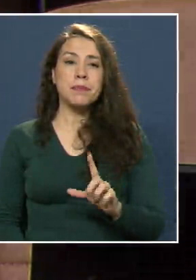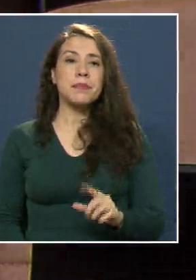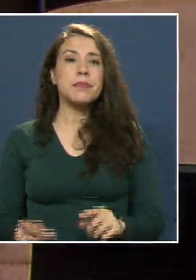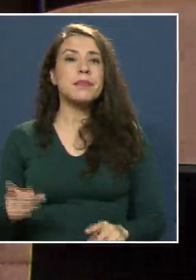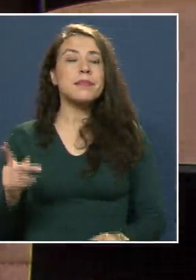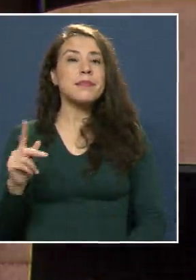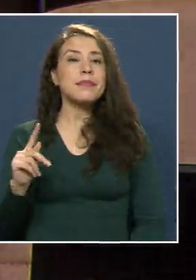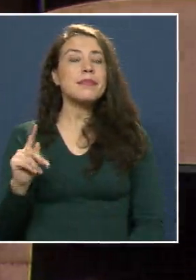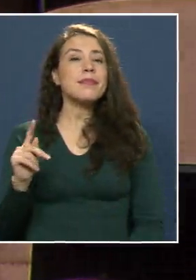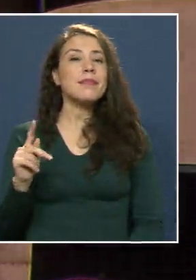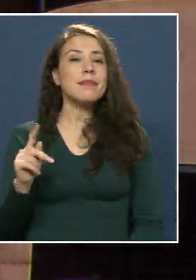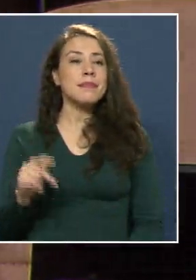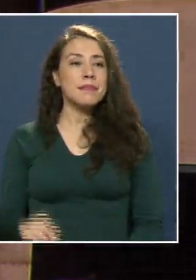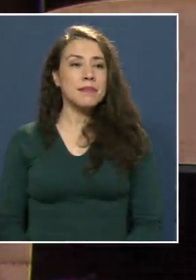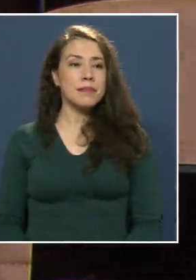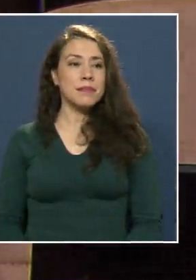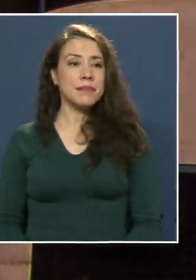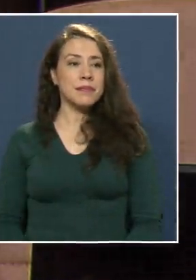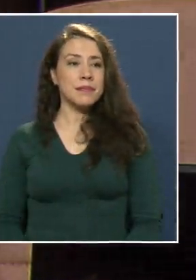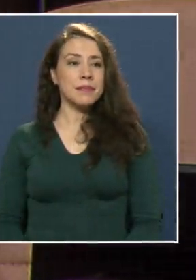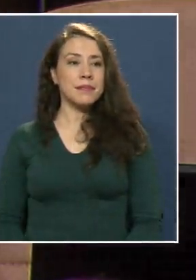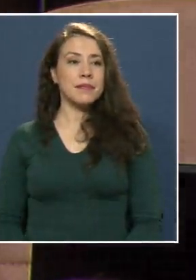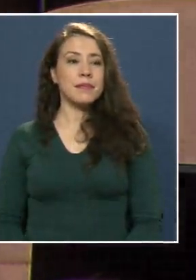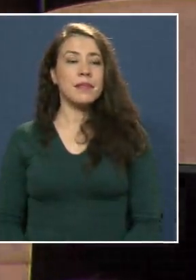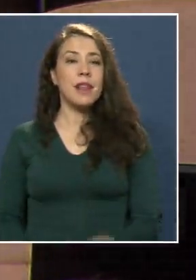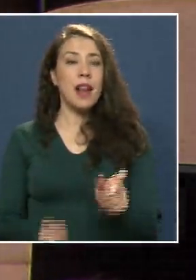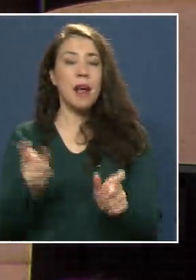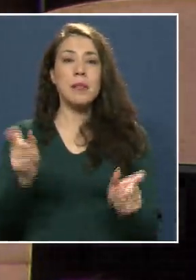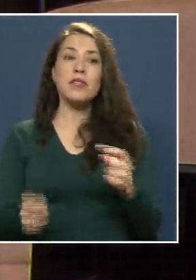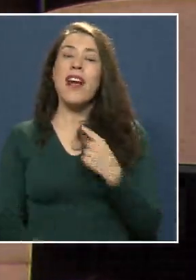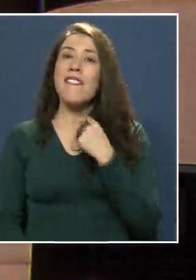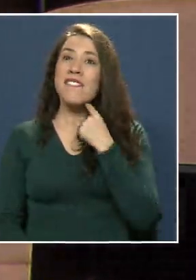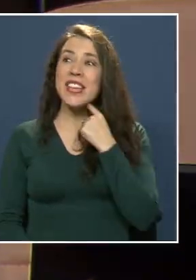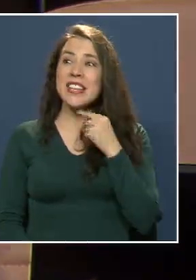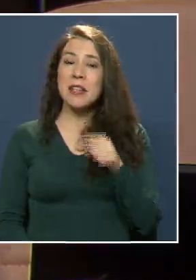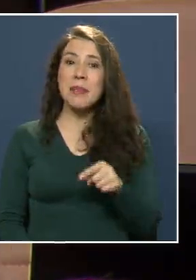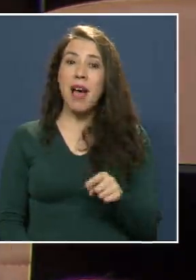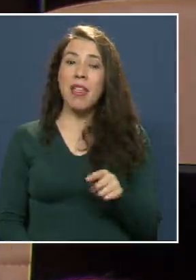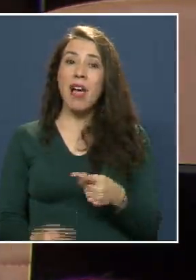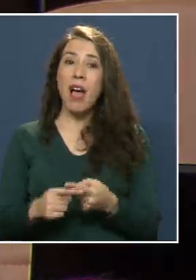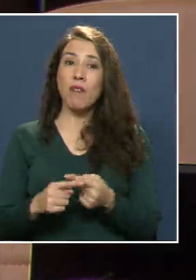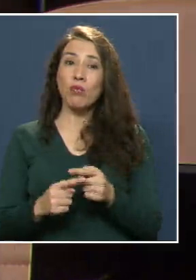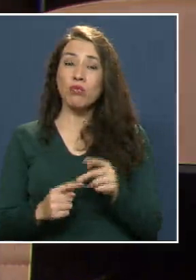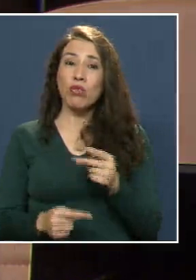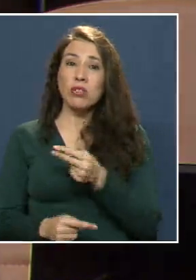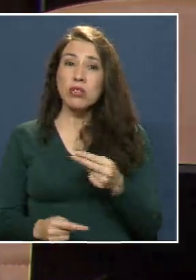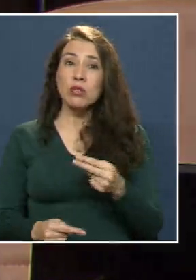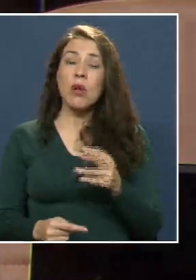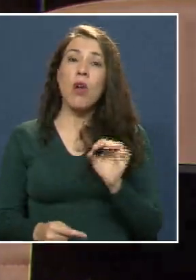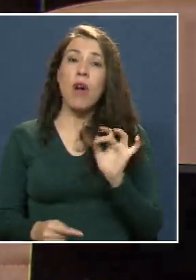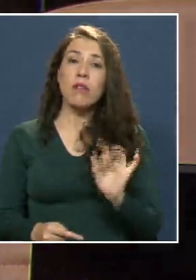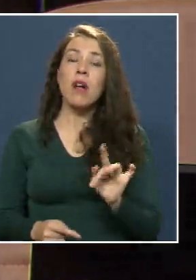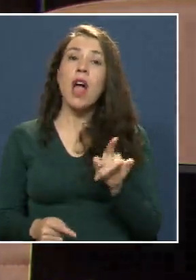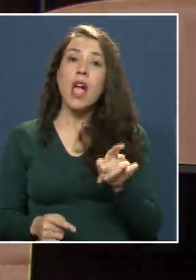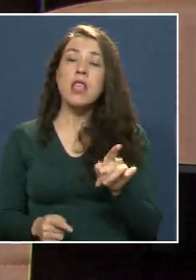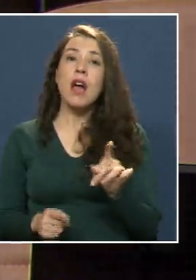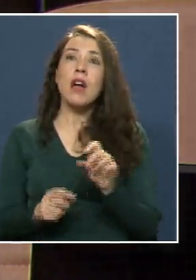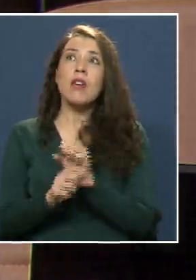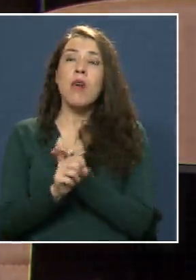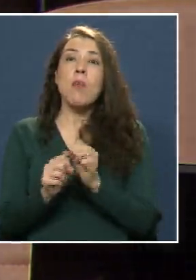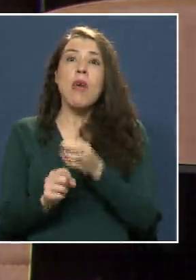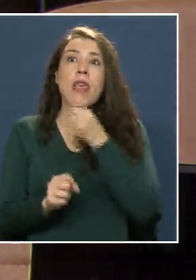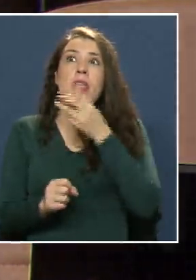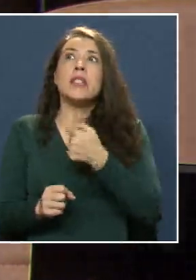Vinca permanentemente. Quienes han sido víctimas de esta clase de delitos no solo tienen severos problemas para autorreconocerse como